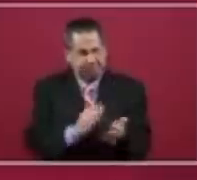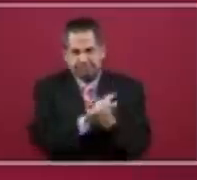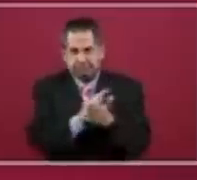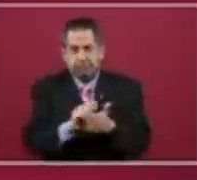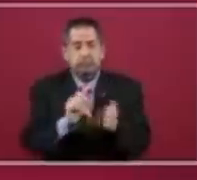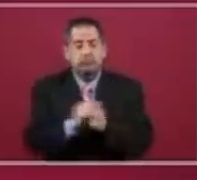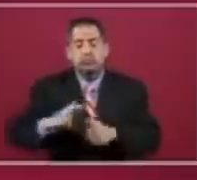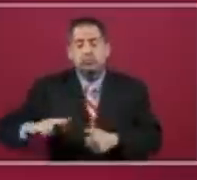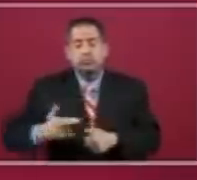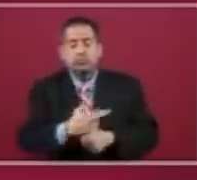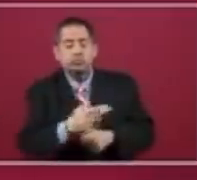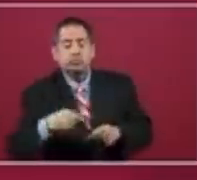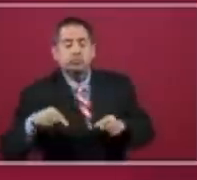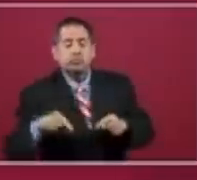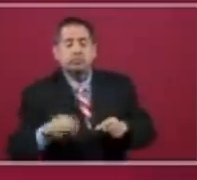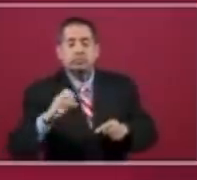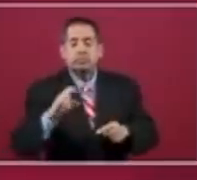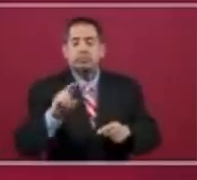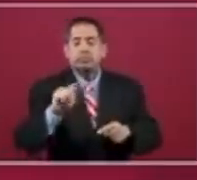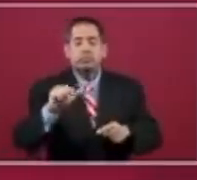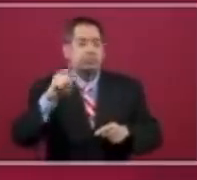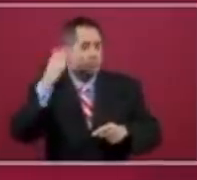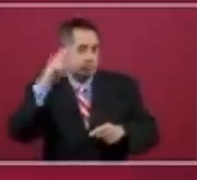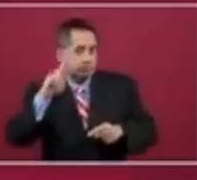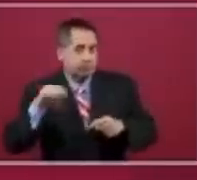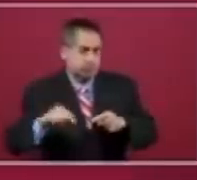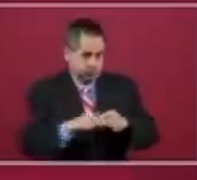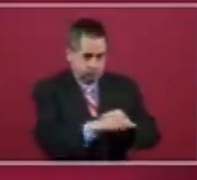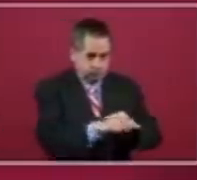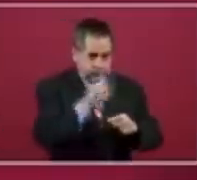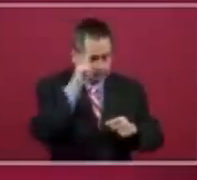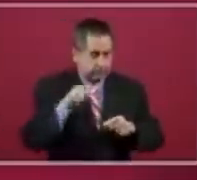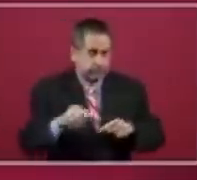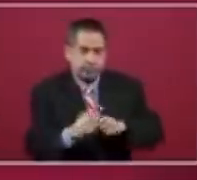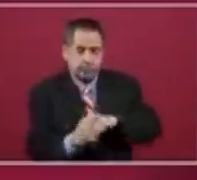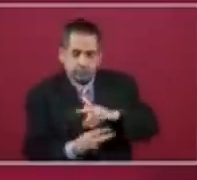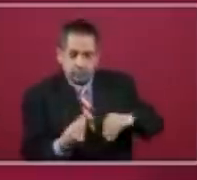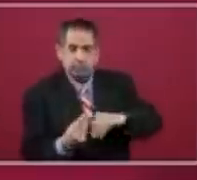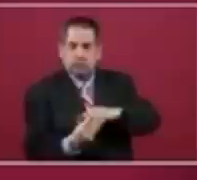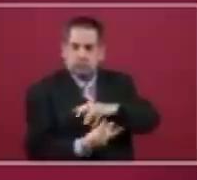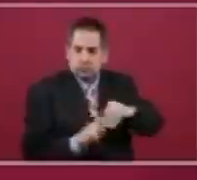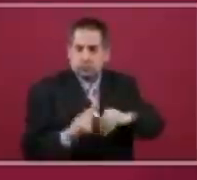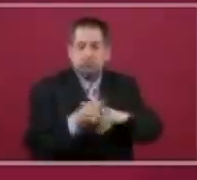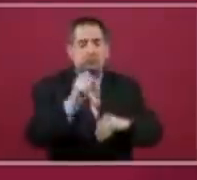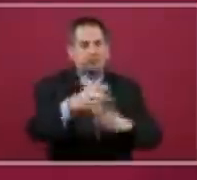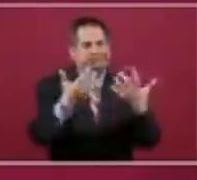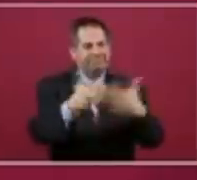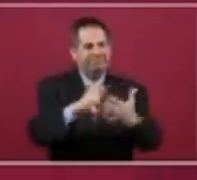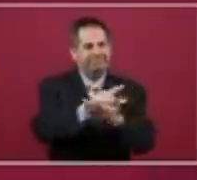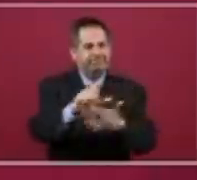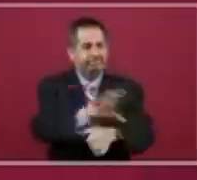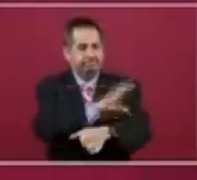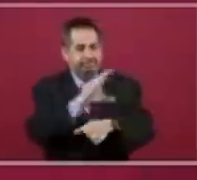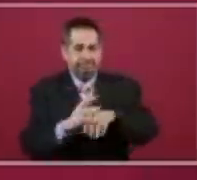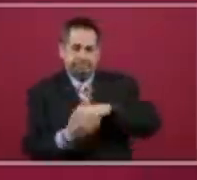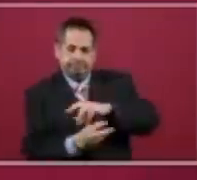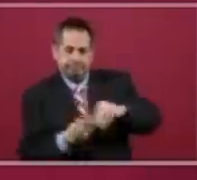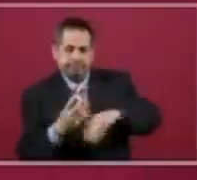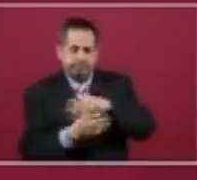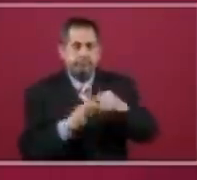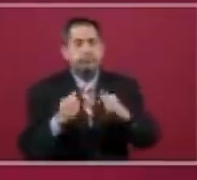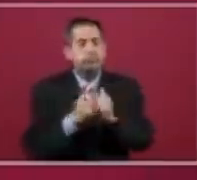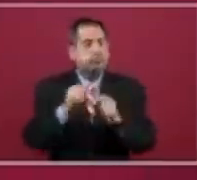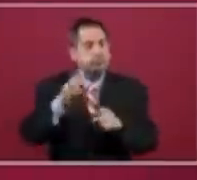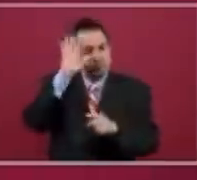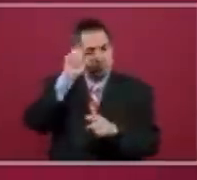río Cautla, en el contexto del reuso de aguas servidos por la central del ciclo combinado de